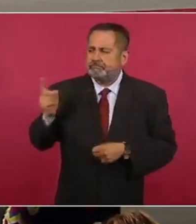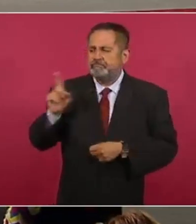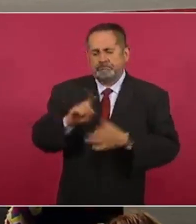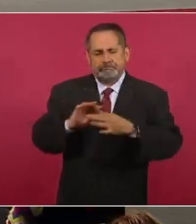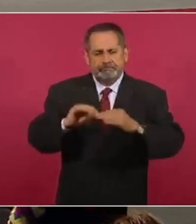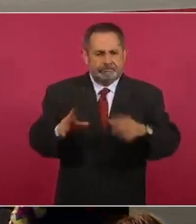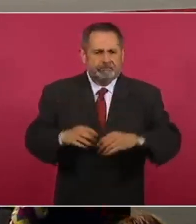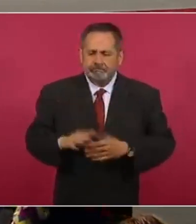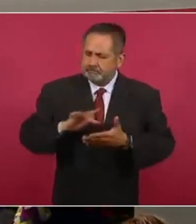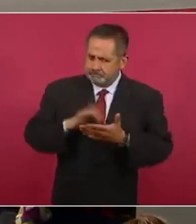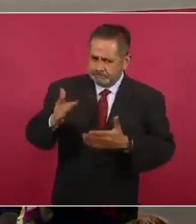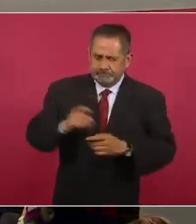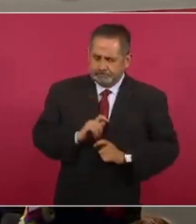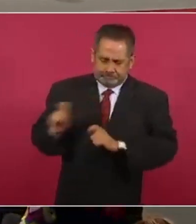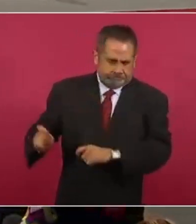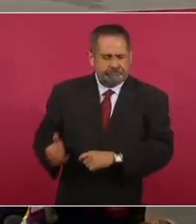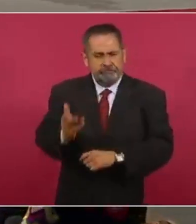un saludo